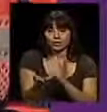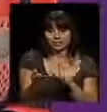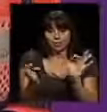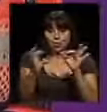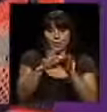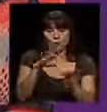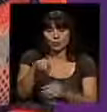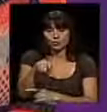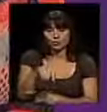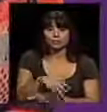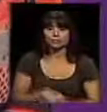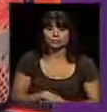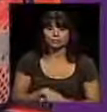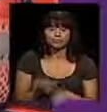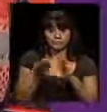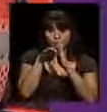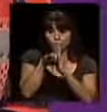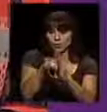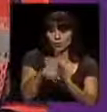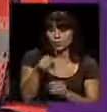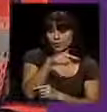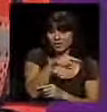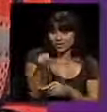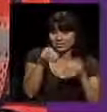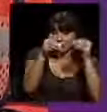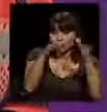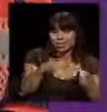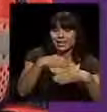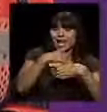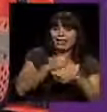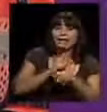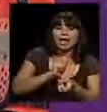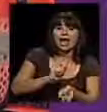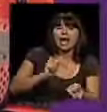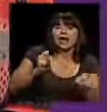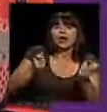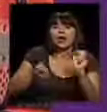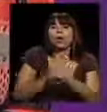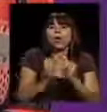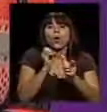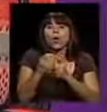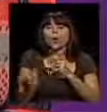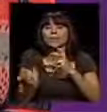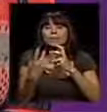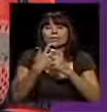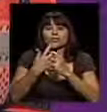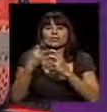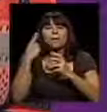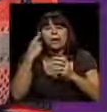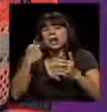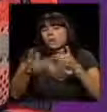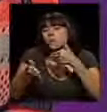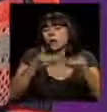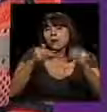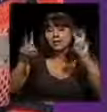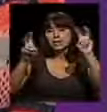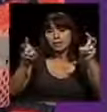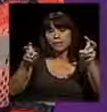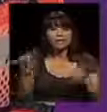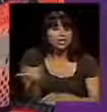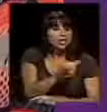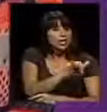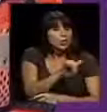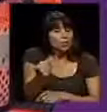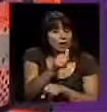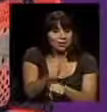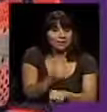decir, igual como hace adecuaciones o adaptaciones para impartir cualquier otra materia, igual tiene la responsabilidad, como lo establece